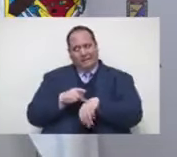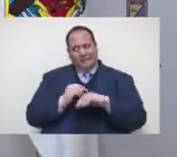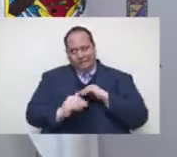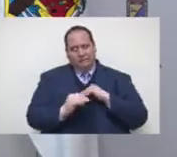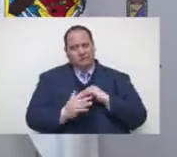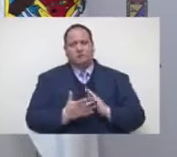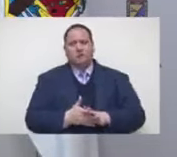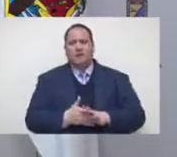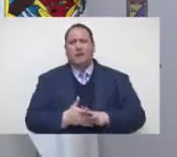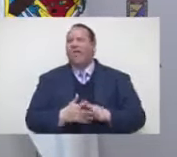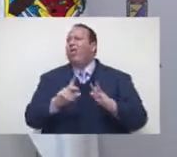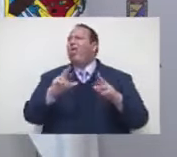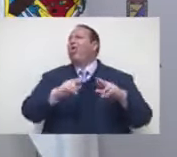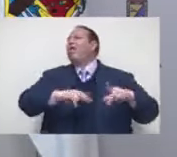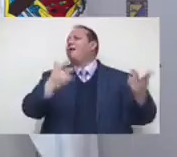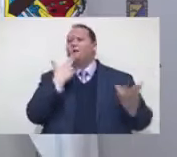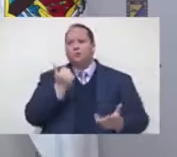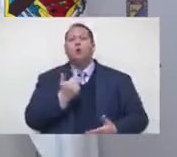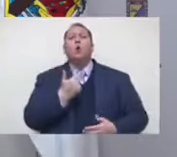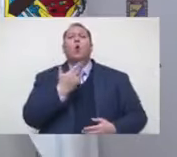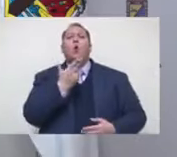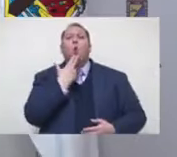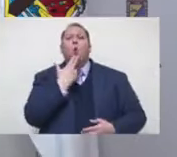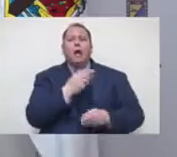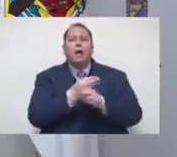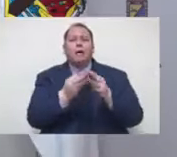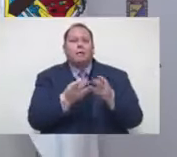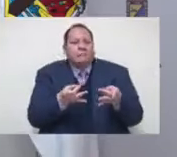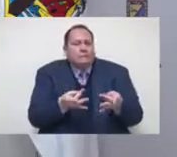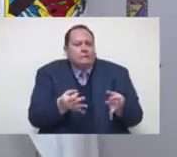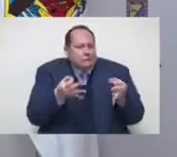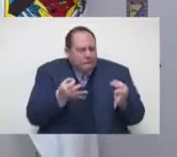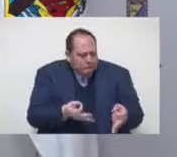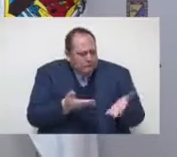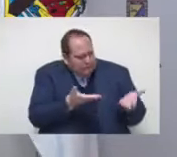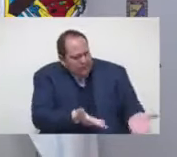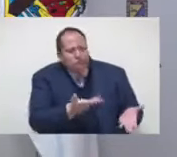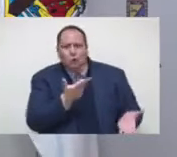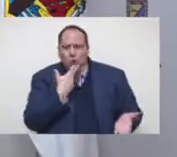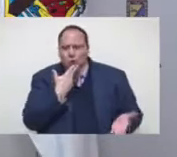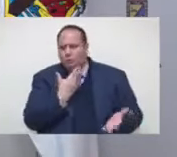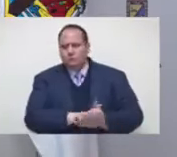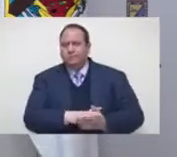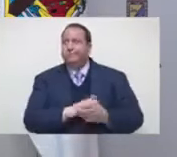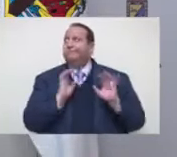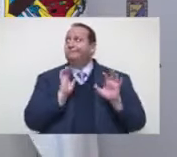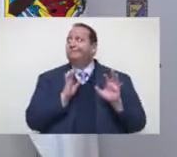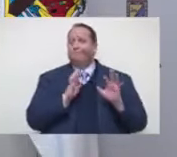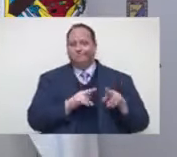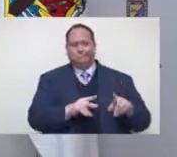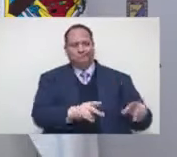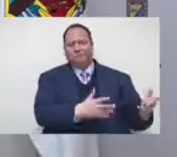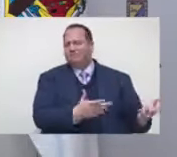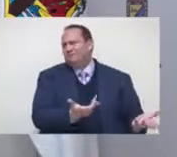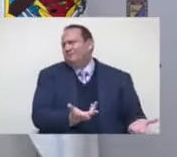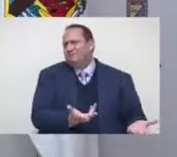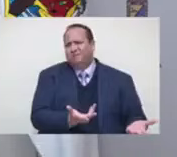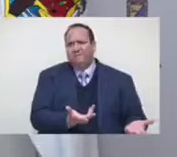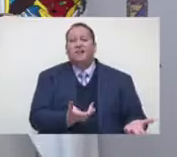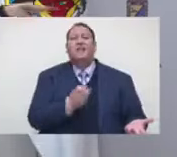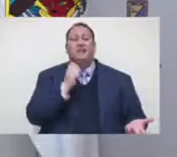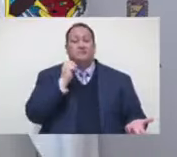no se va a echar a perder. Nosotros estamos usando material de calidad, eso también, de calidad, que no una lluvia se lo va a echar a perder. Como hubiera